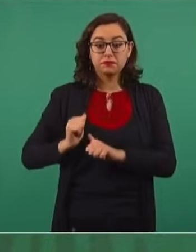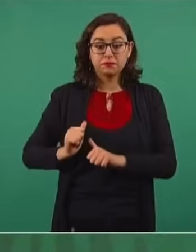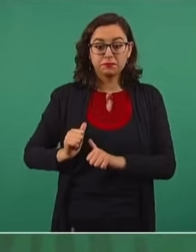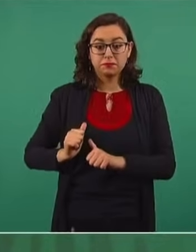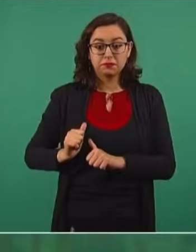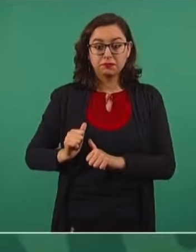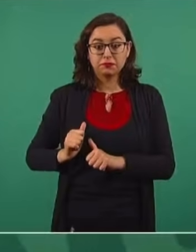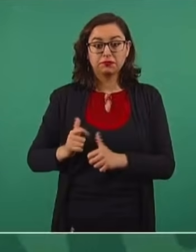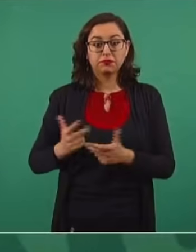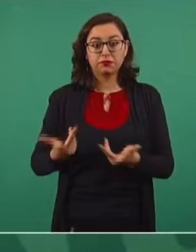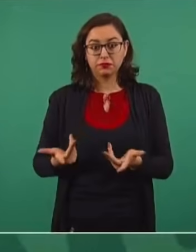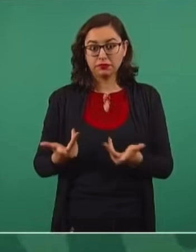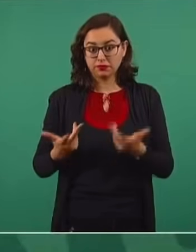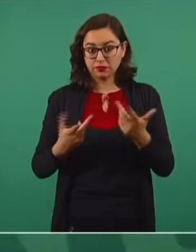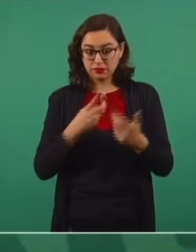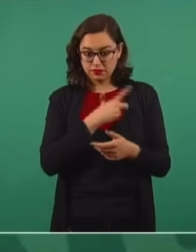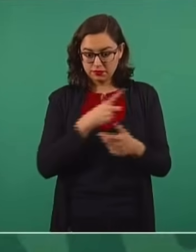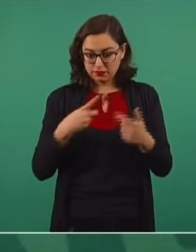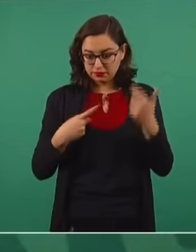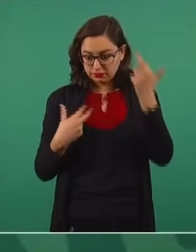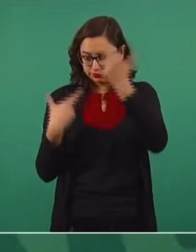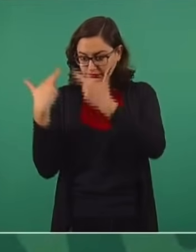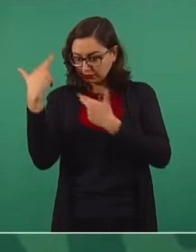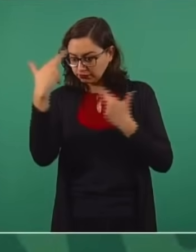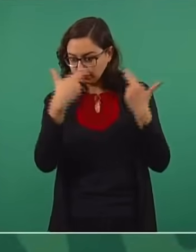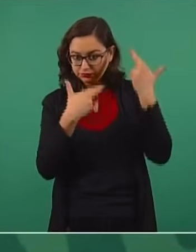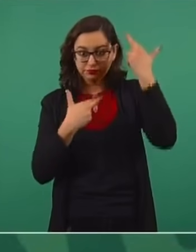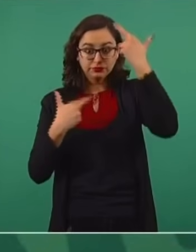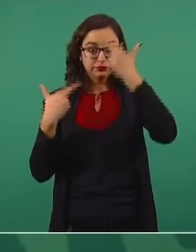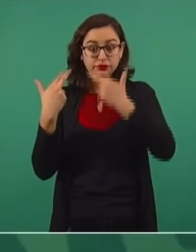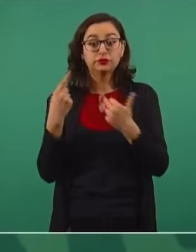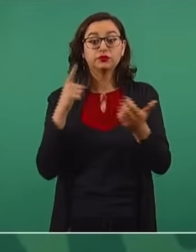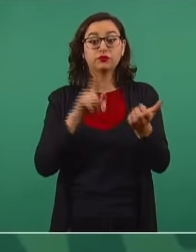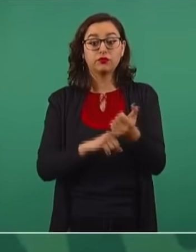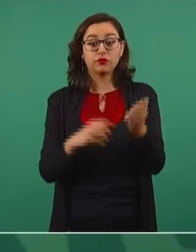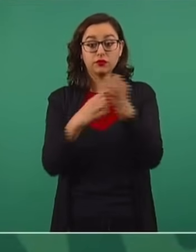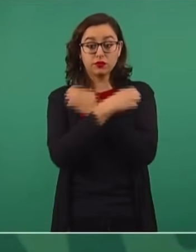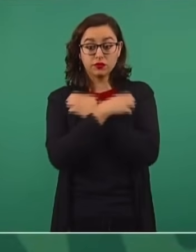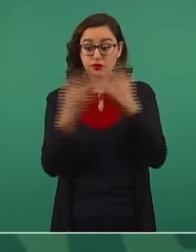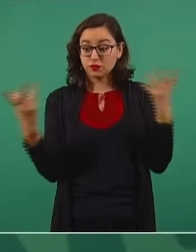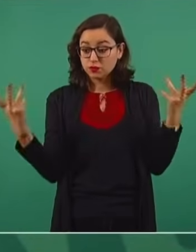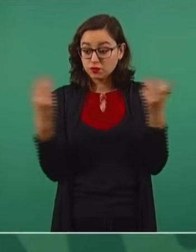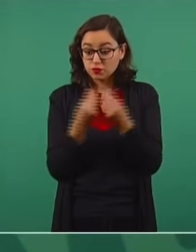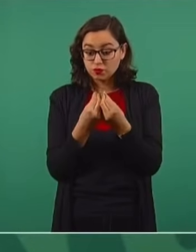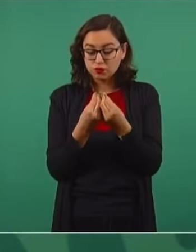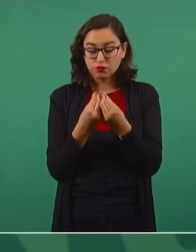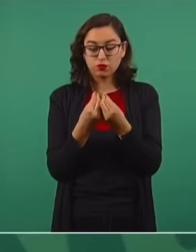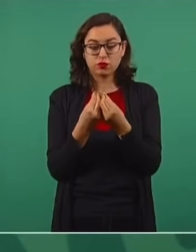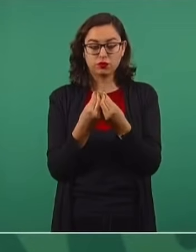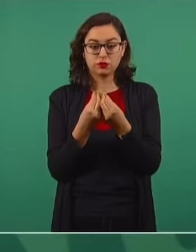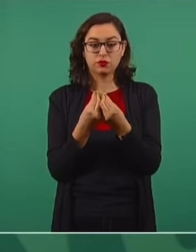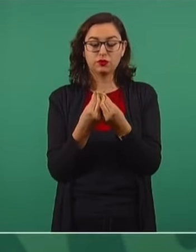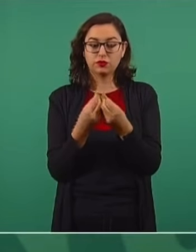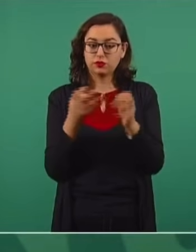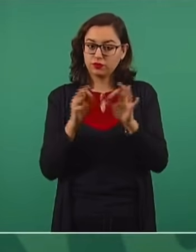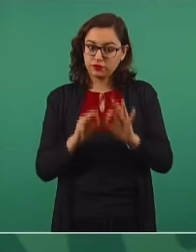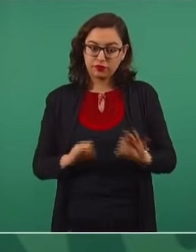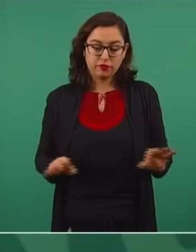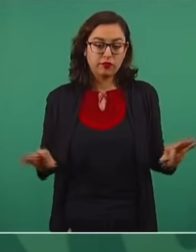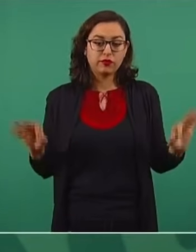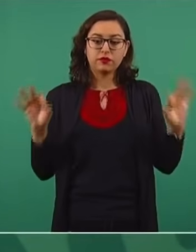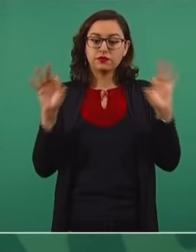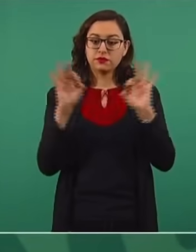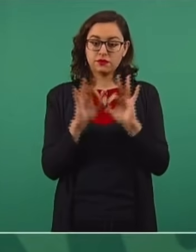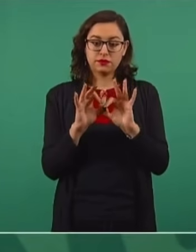analizamos la situación educativa entre todos porque es muy importante